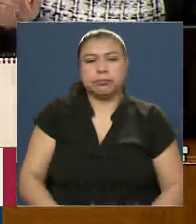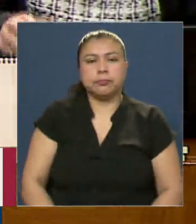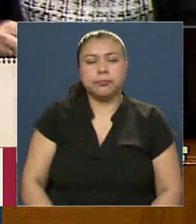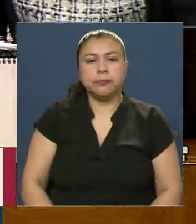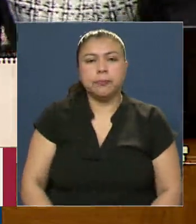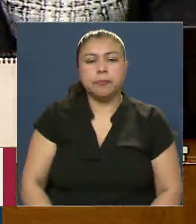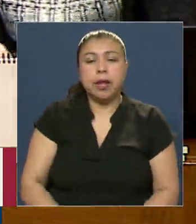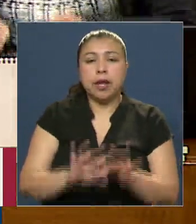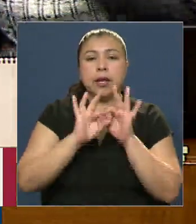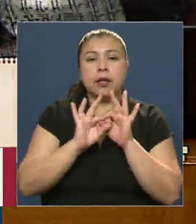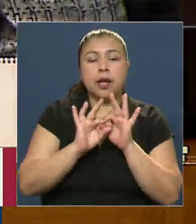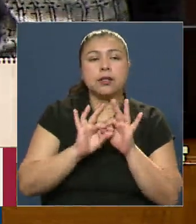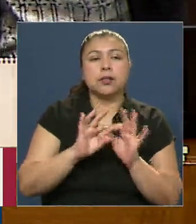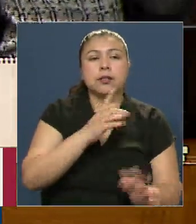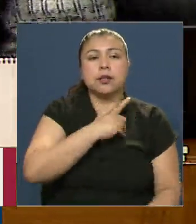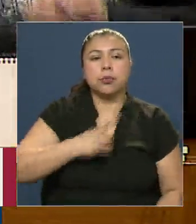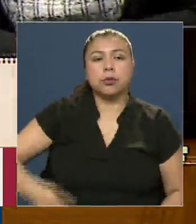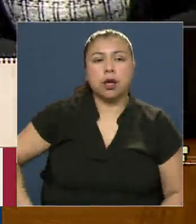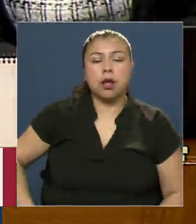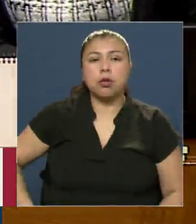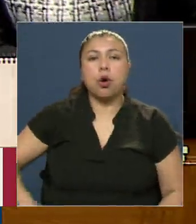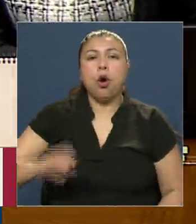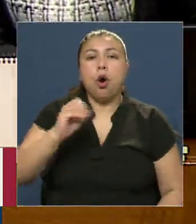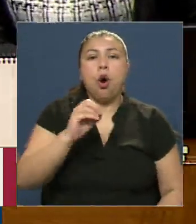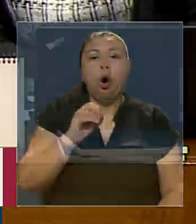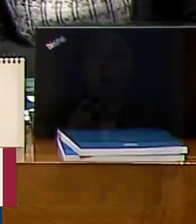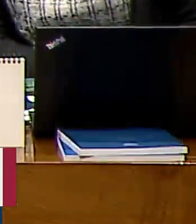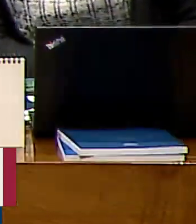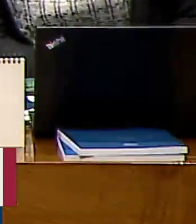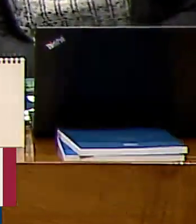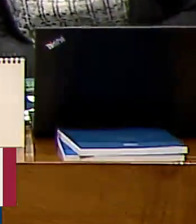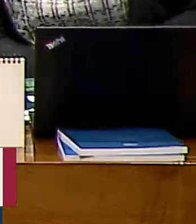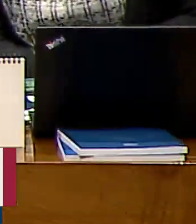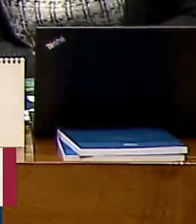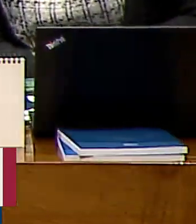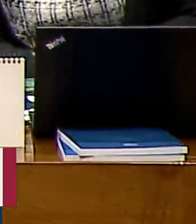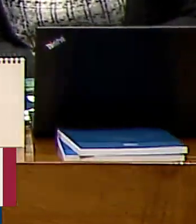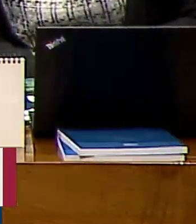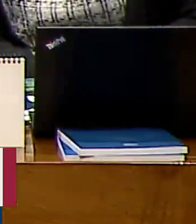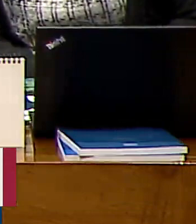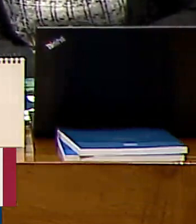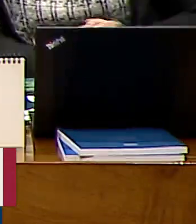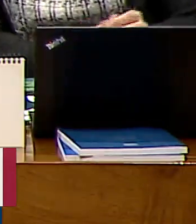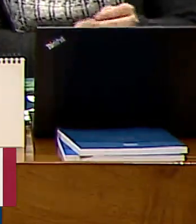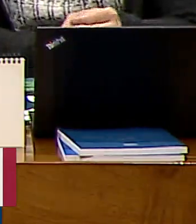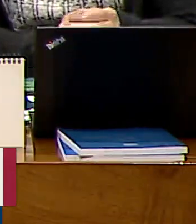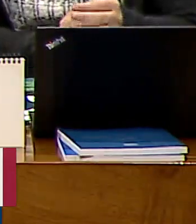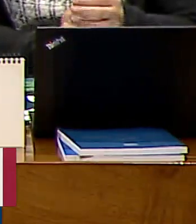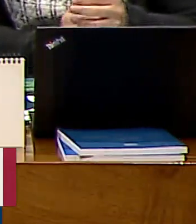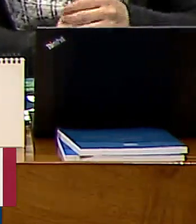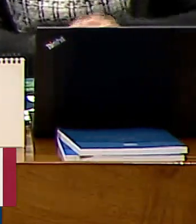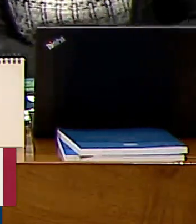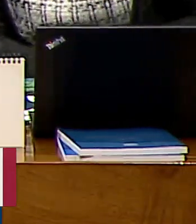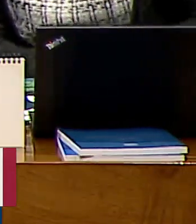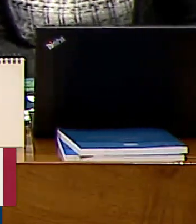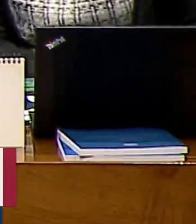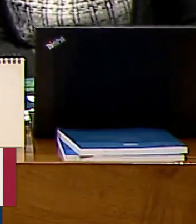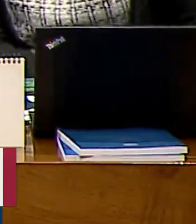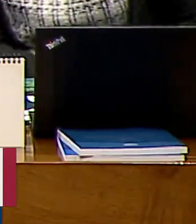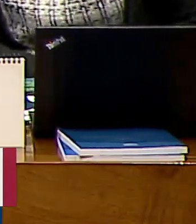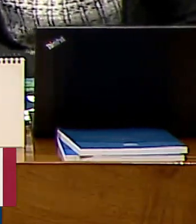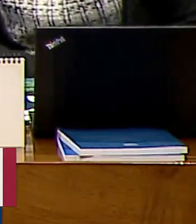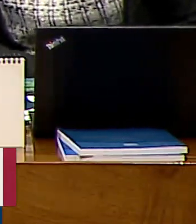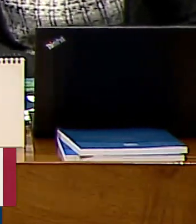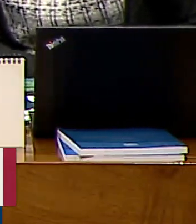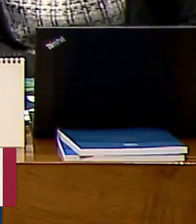Muchas gracias, honorable diputado José Miguel Ortiz. Antes de darle la palabra al diputado Undurraga, también